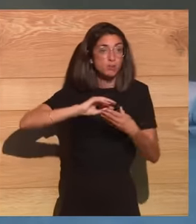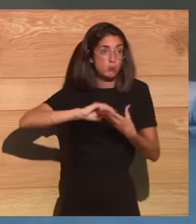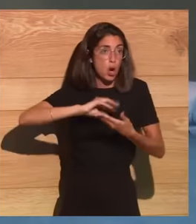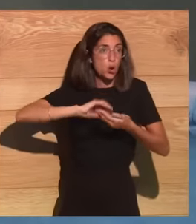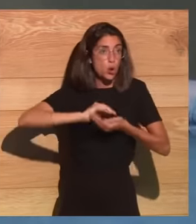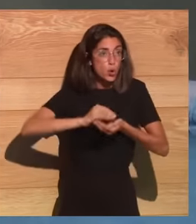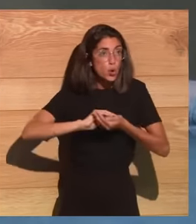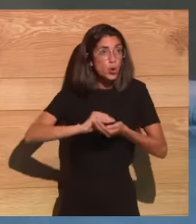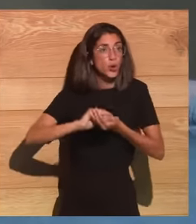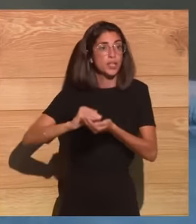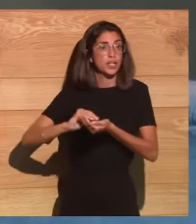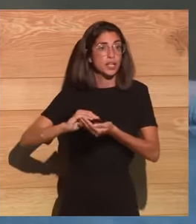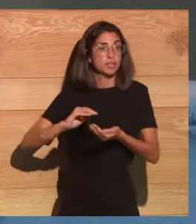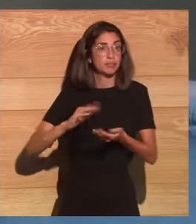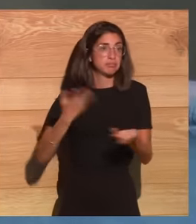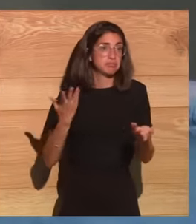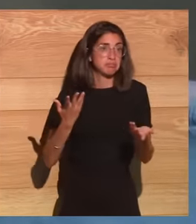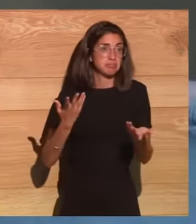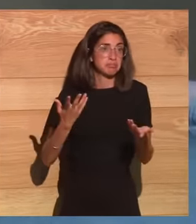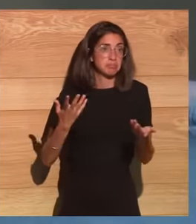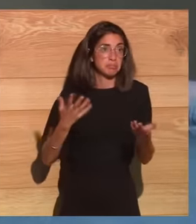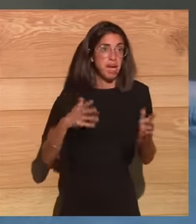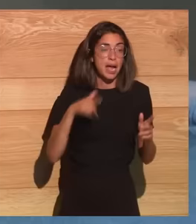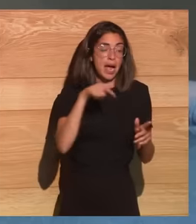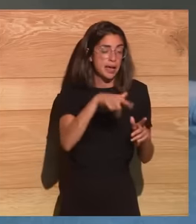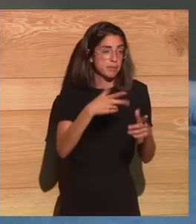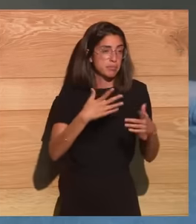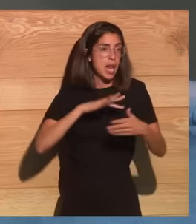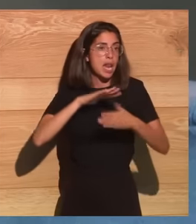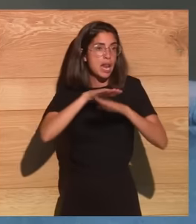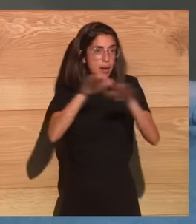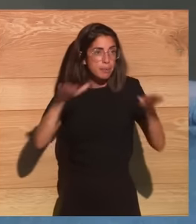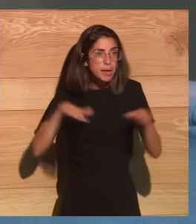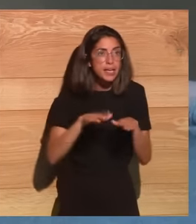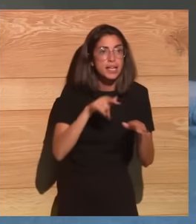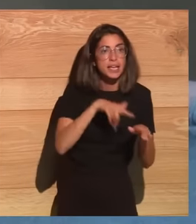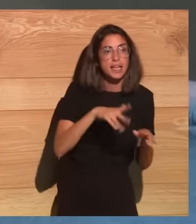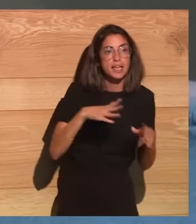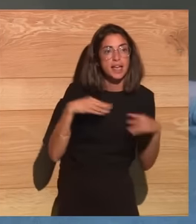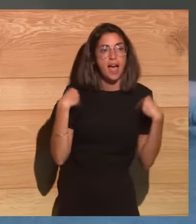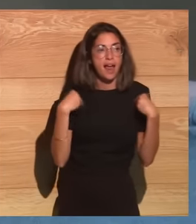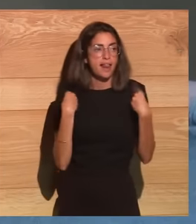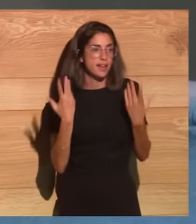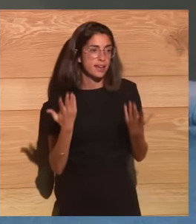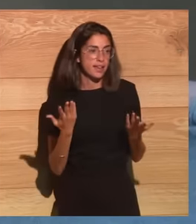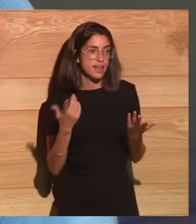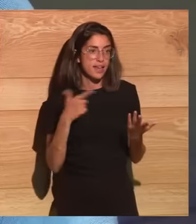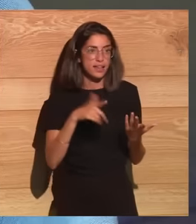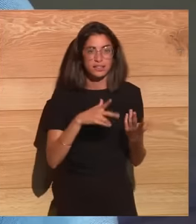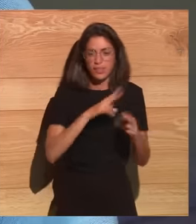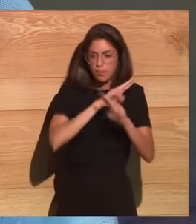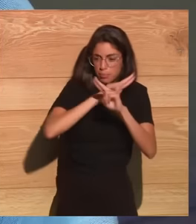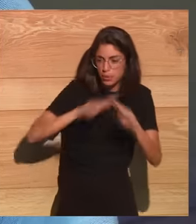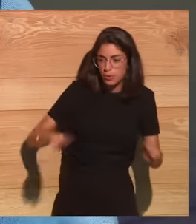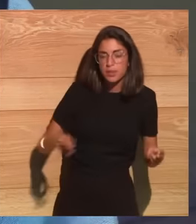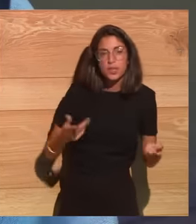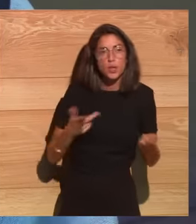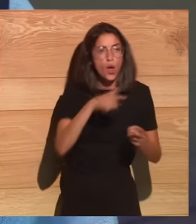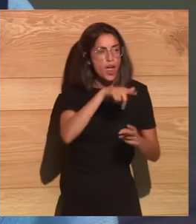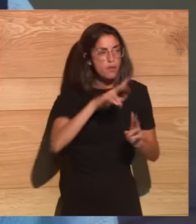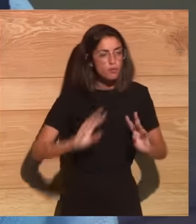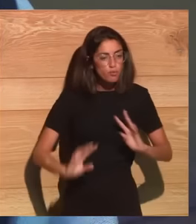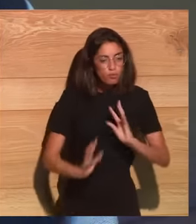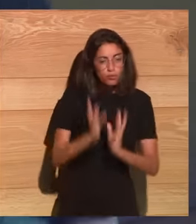la playa. Barbacoa, por ejemplo, ¿vale? Hay alegría. Hay. Que está prohibido hacer una barbacoa en la